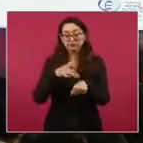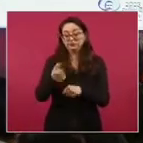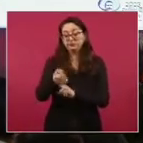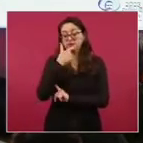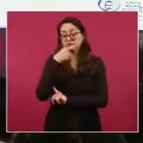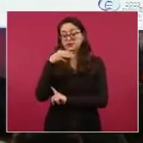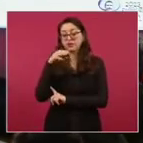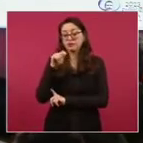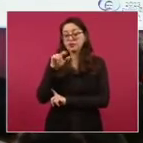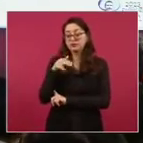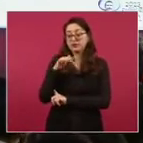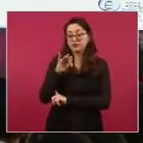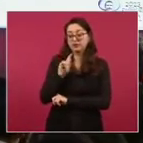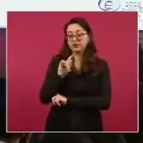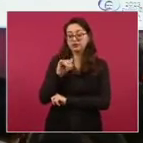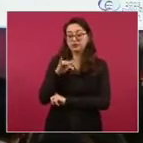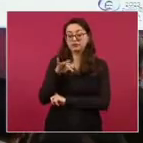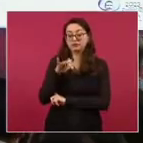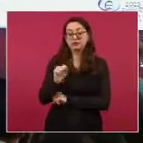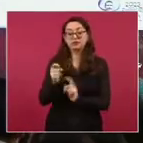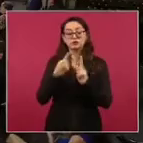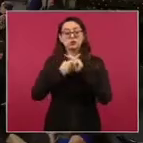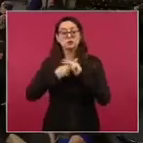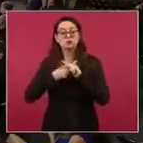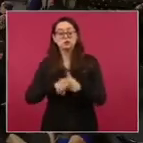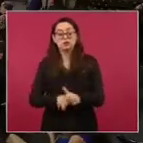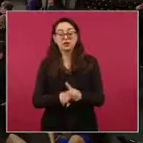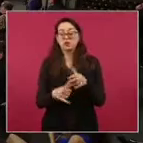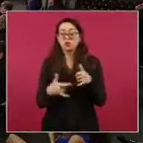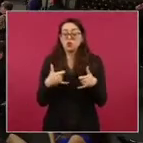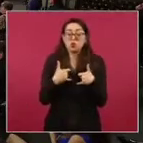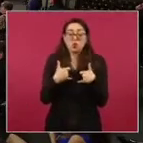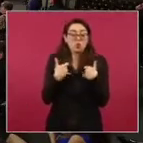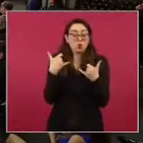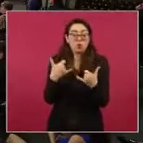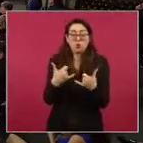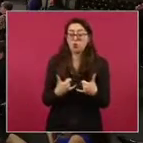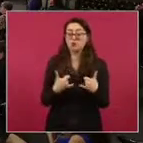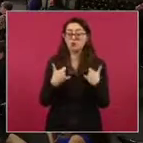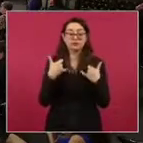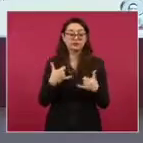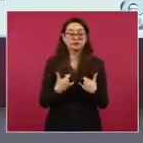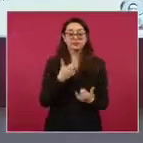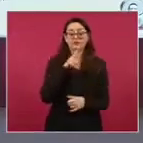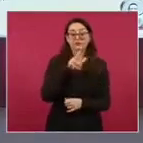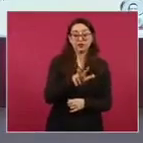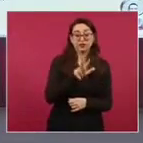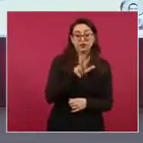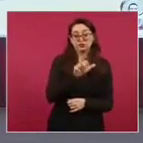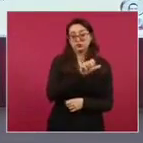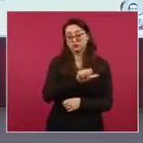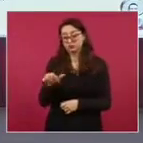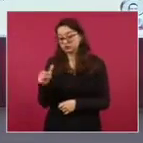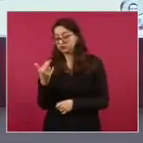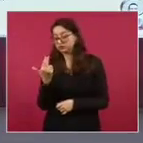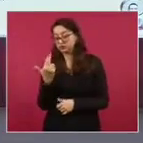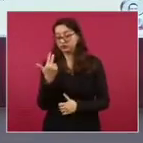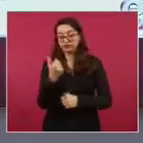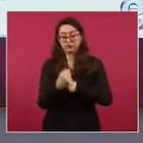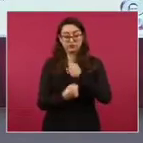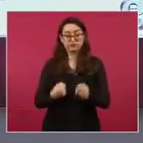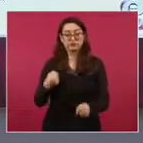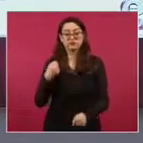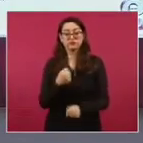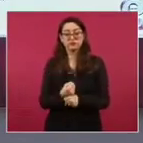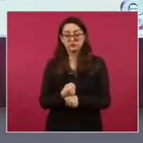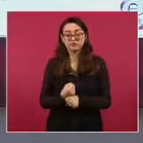consumo entre los 18 y los 25 años. Claramente es un problema en donde hay una grave vulnerabilidad en la